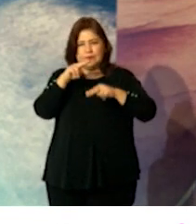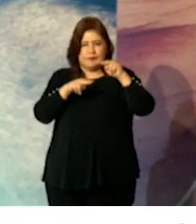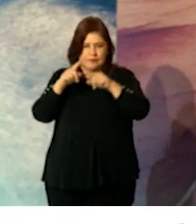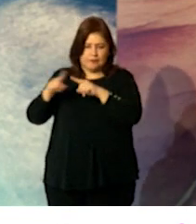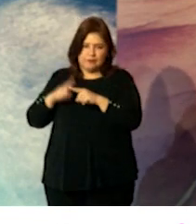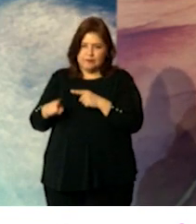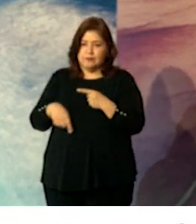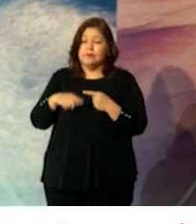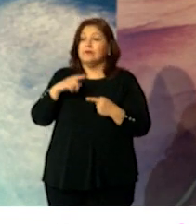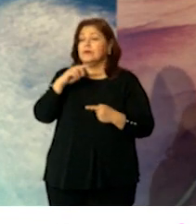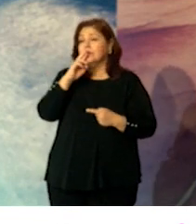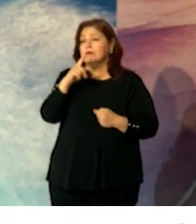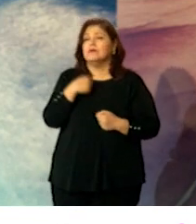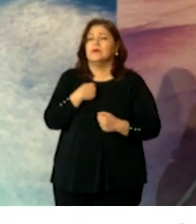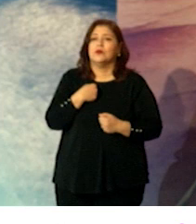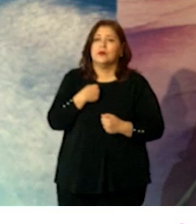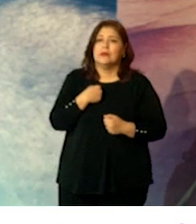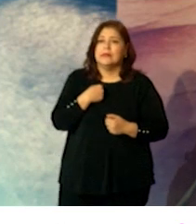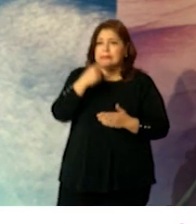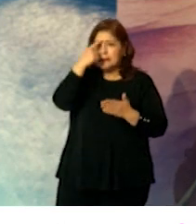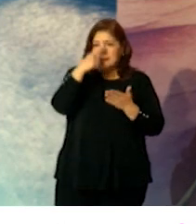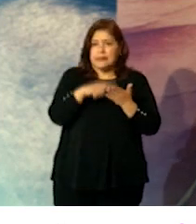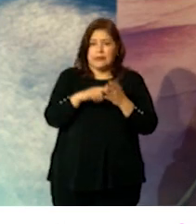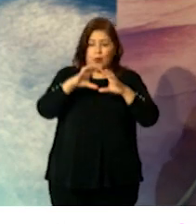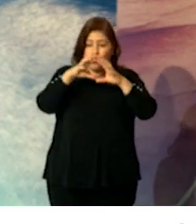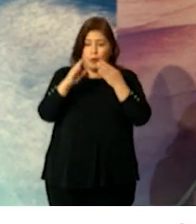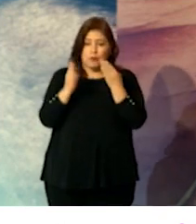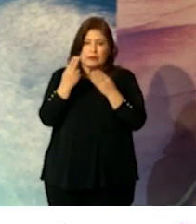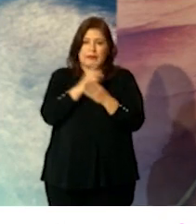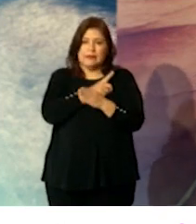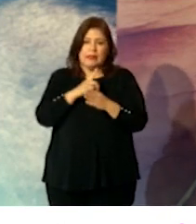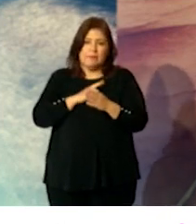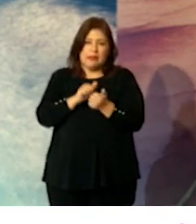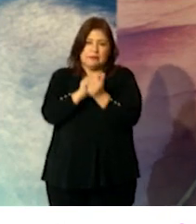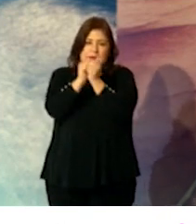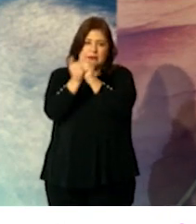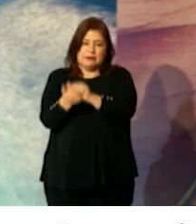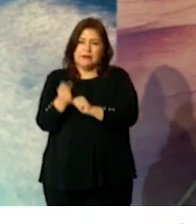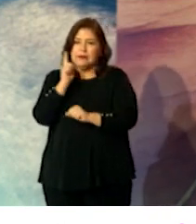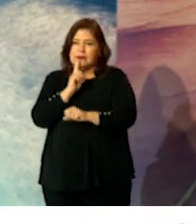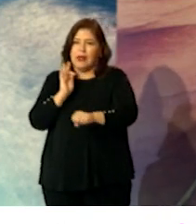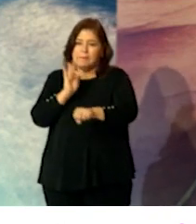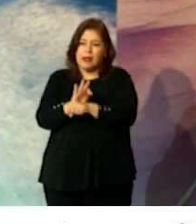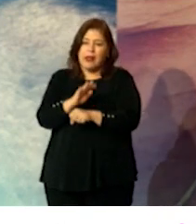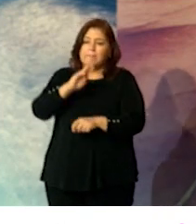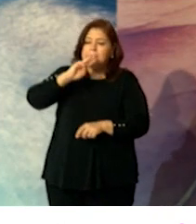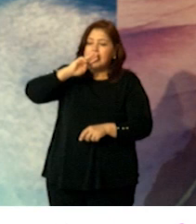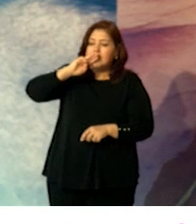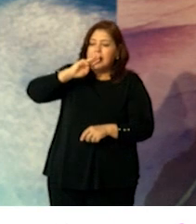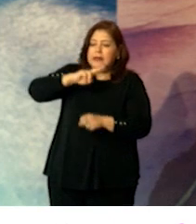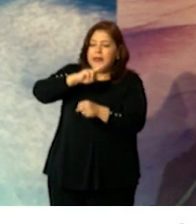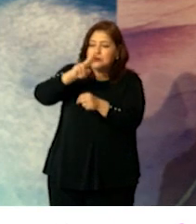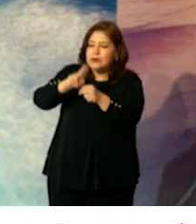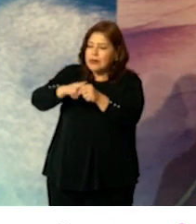En el mejor de los sentidos, yo creo que hay que feminizar el mundo. La idea de madre naturaleza, por alguna razón,